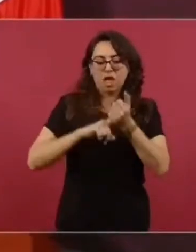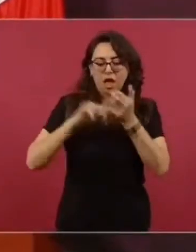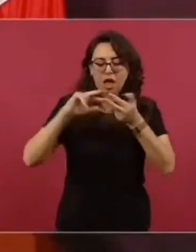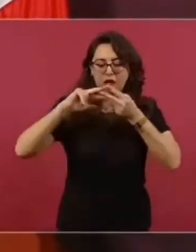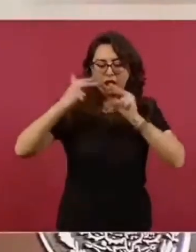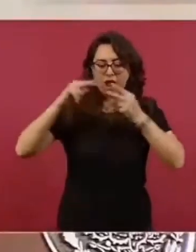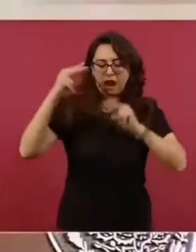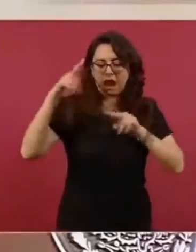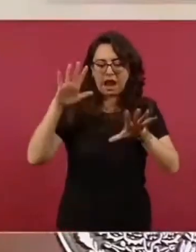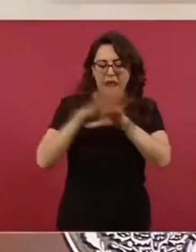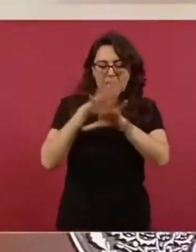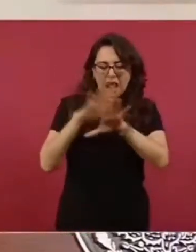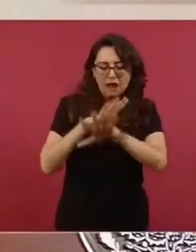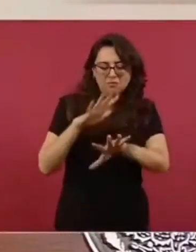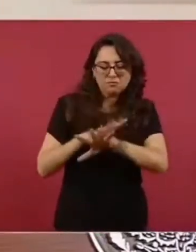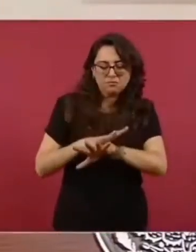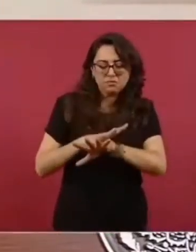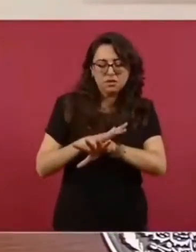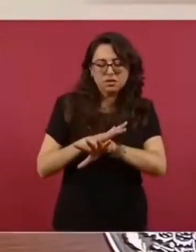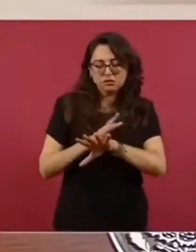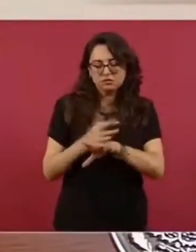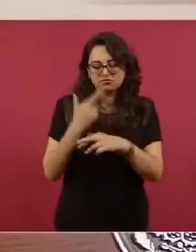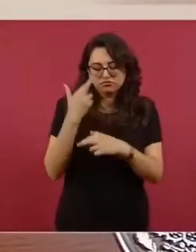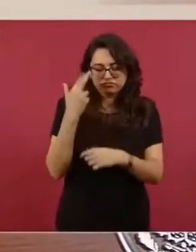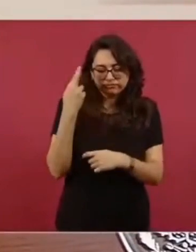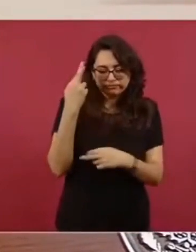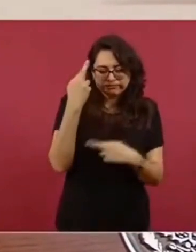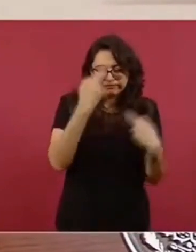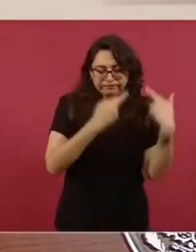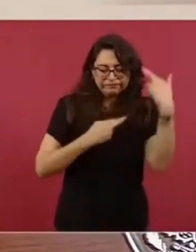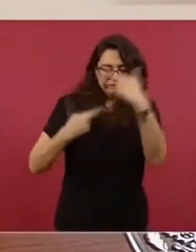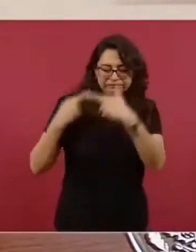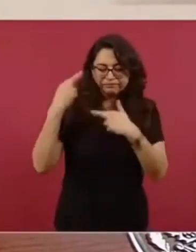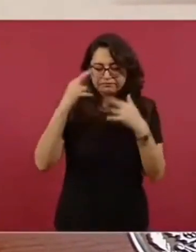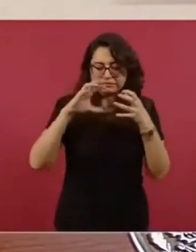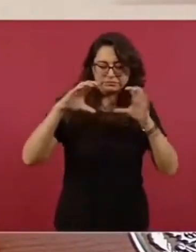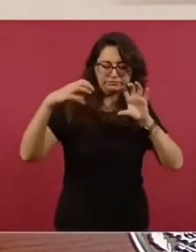Porque esto es bueno para la salud